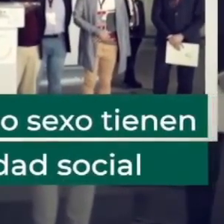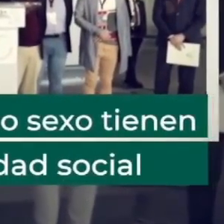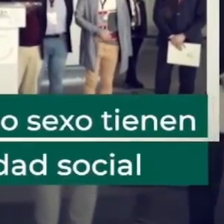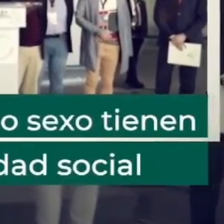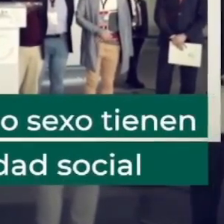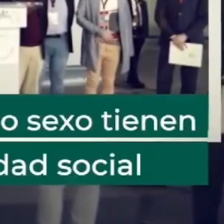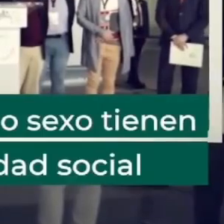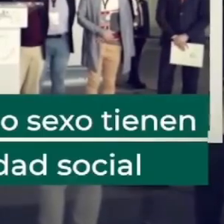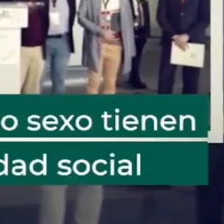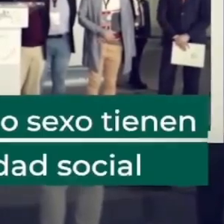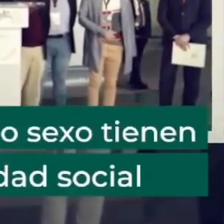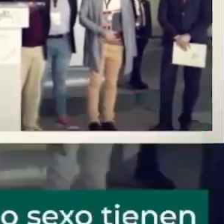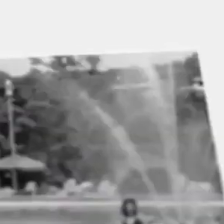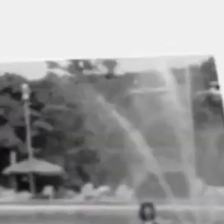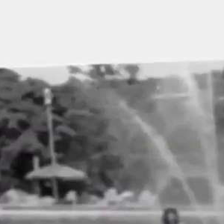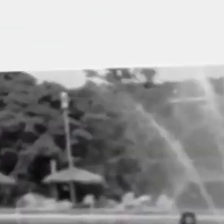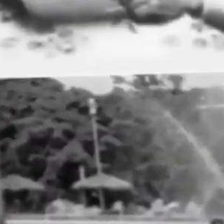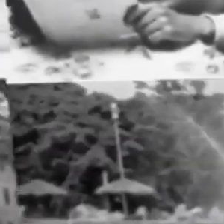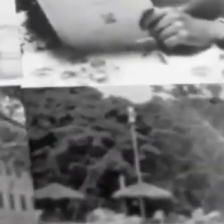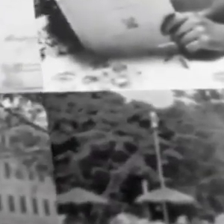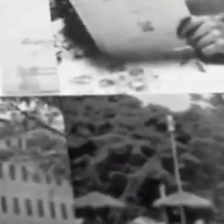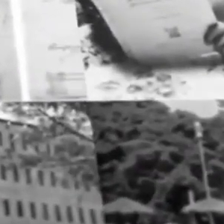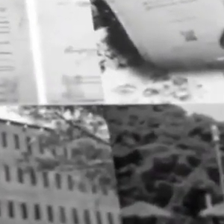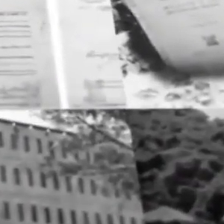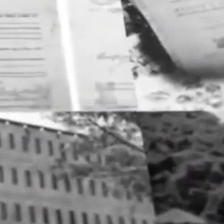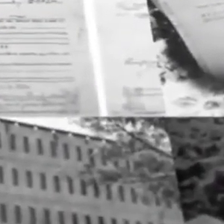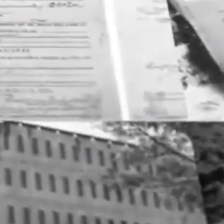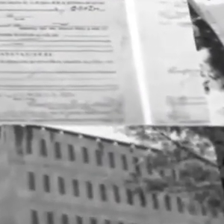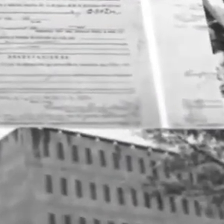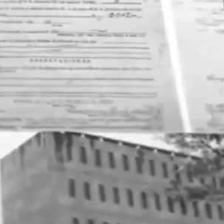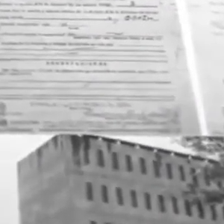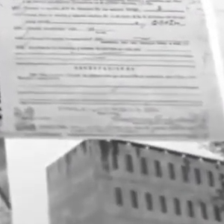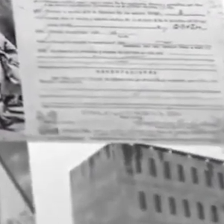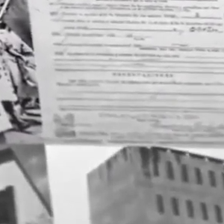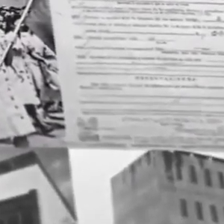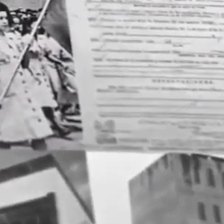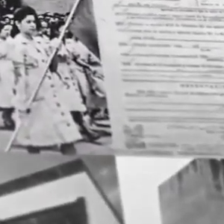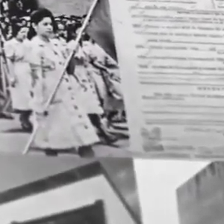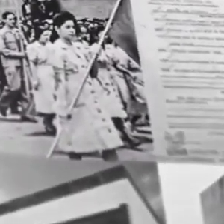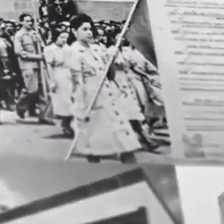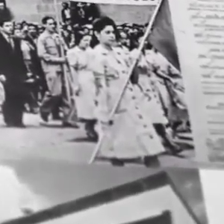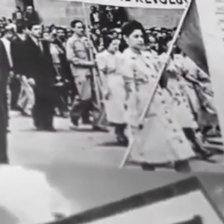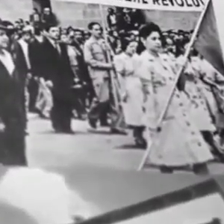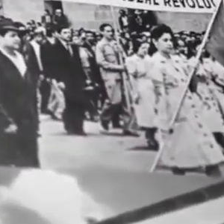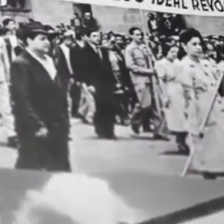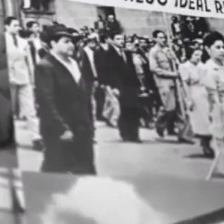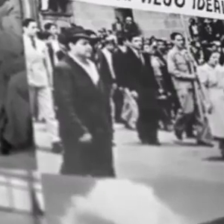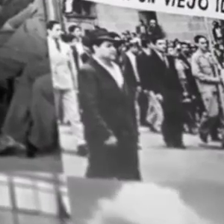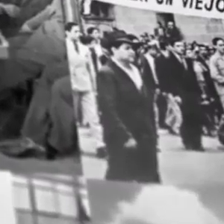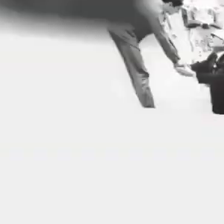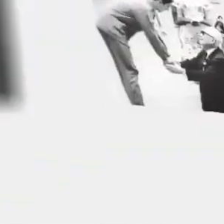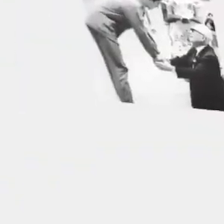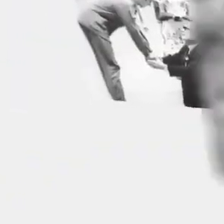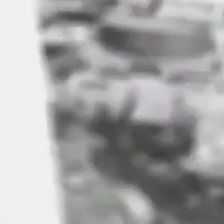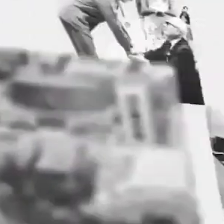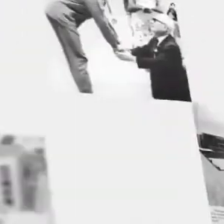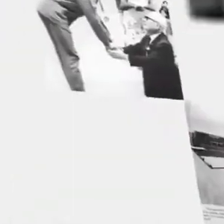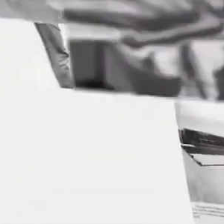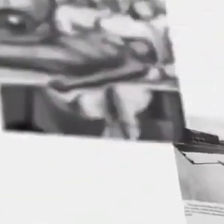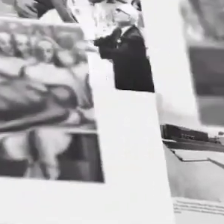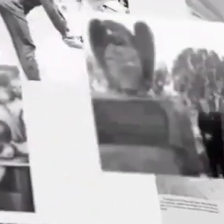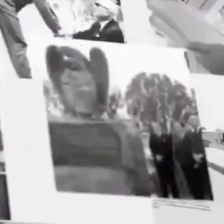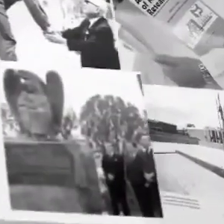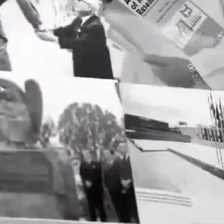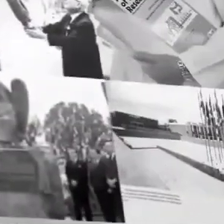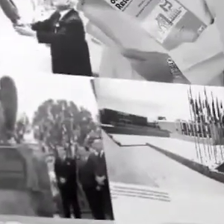a servicios de salud y seguridad social. El IMSS llega a 2023 y alcanza poblaciones a las que no había llegado, a las y los mexicanos